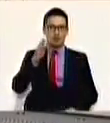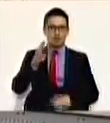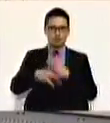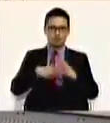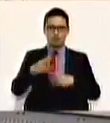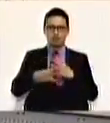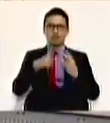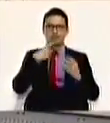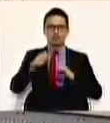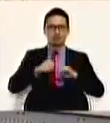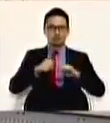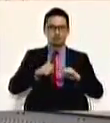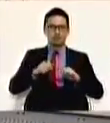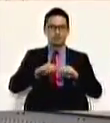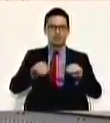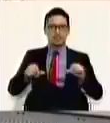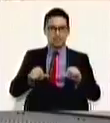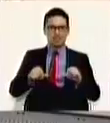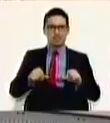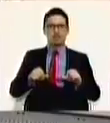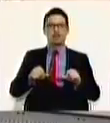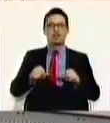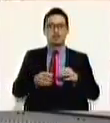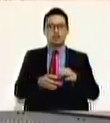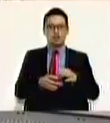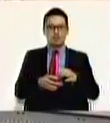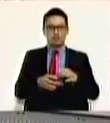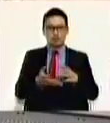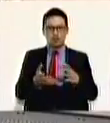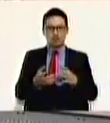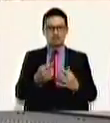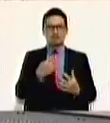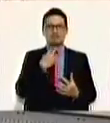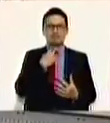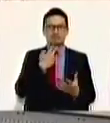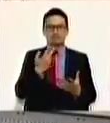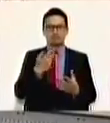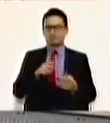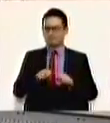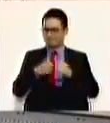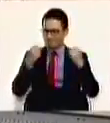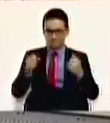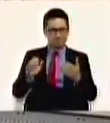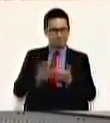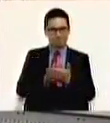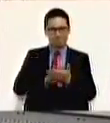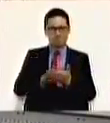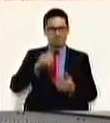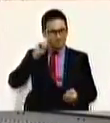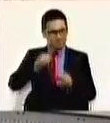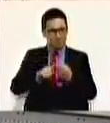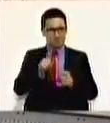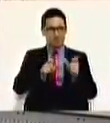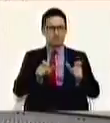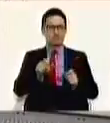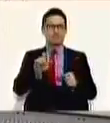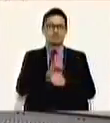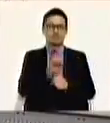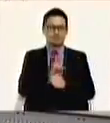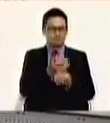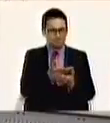que dinamizar el mercado de tierras y romper los cuellos de botella para que las tierras colombianas queden en manos de los usuarios más eficientes y las actividades